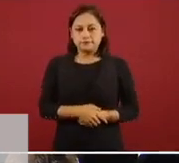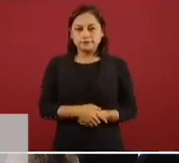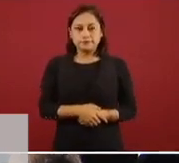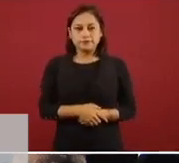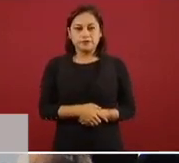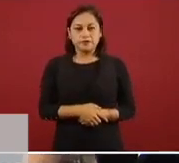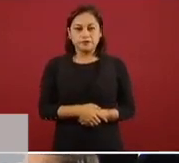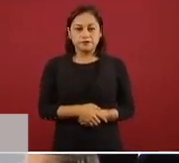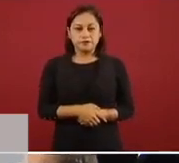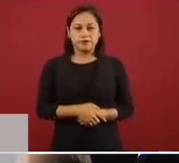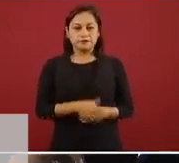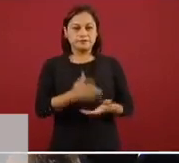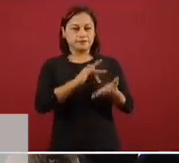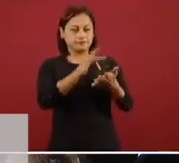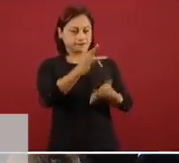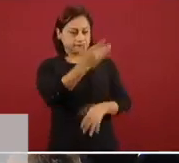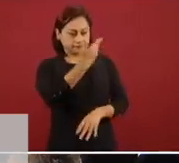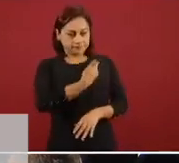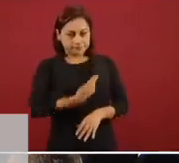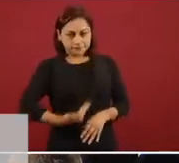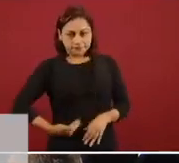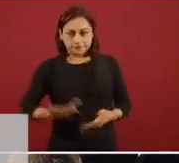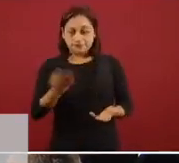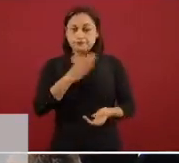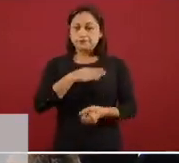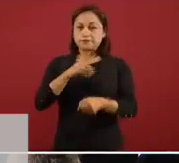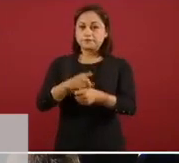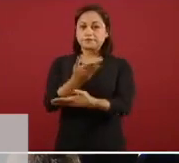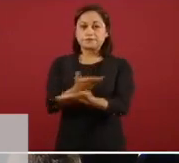caja de comentarios la liga de estos dos vídeos